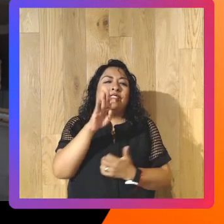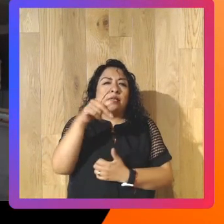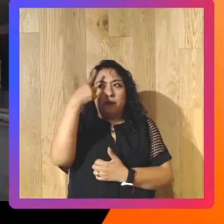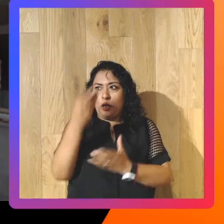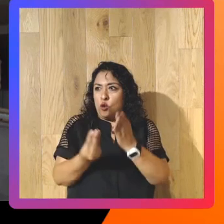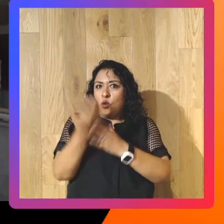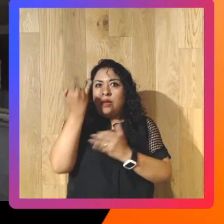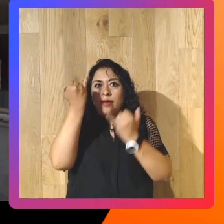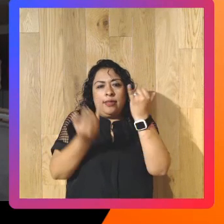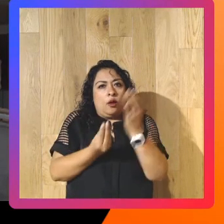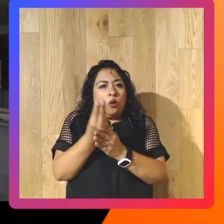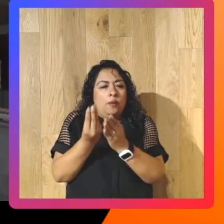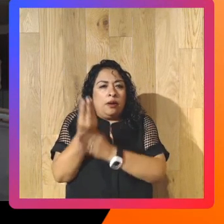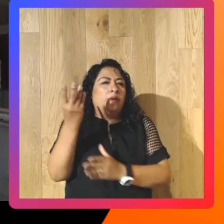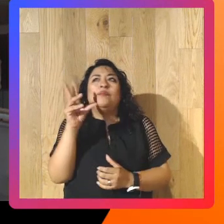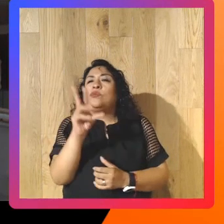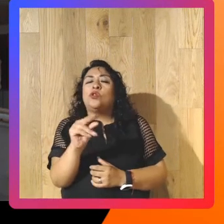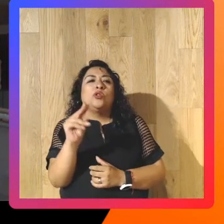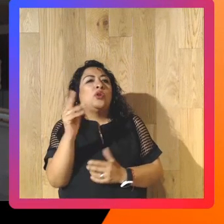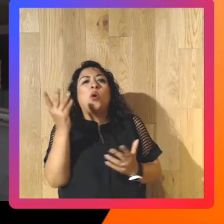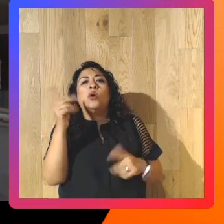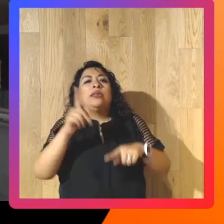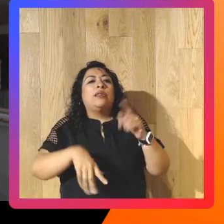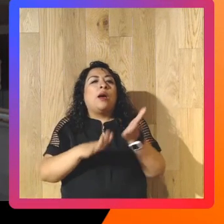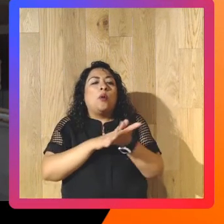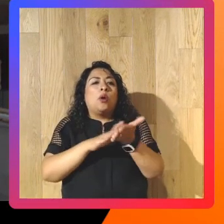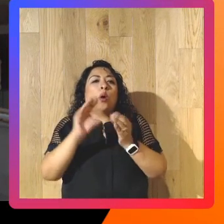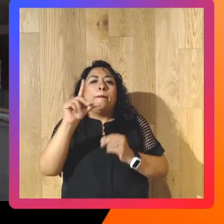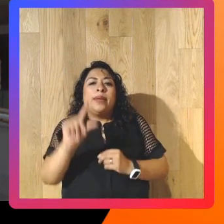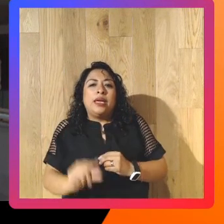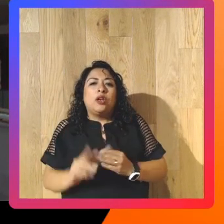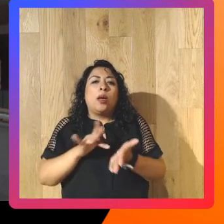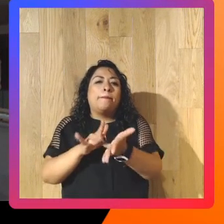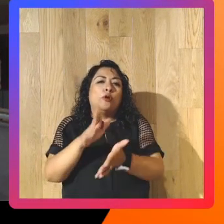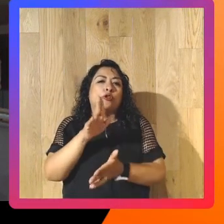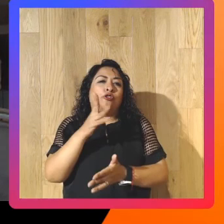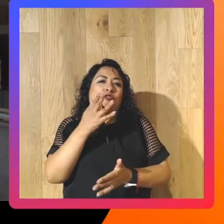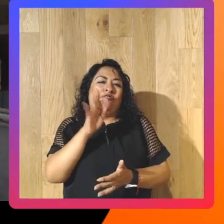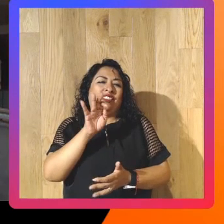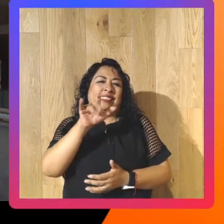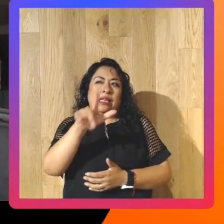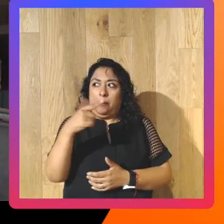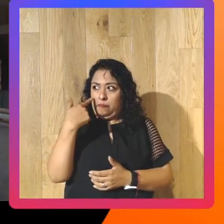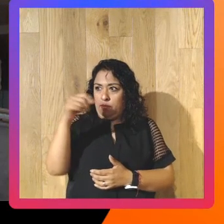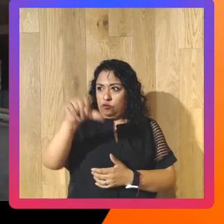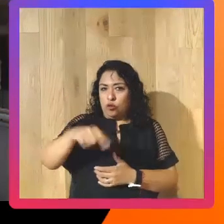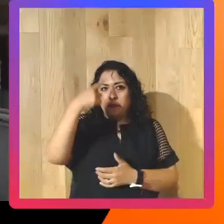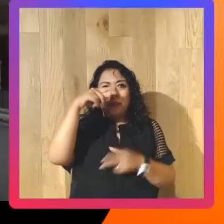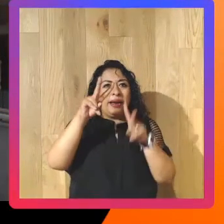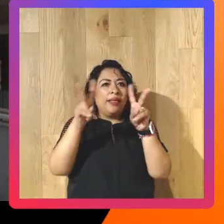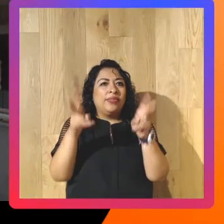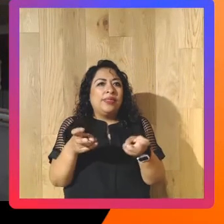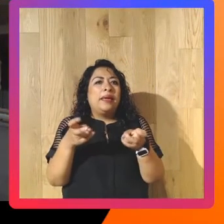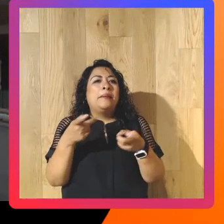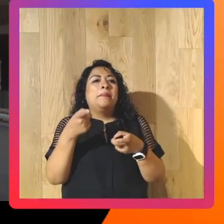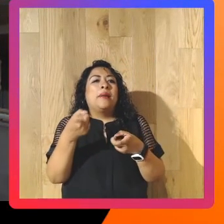nuevos emprendimientos y no eliminación o disminución de incentivos fiscales, como lo vemos ahora también para el tema